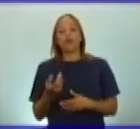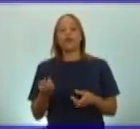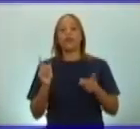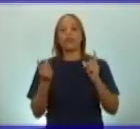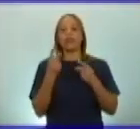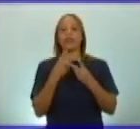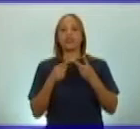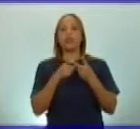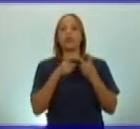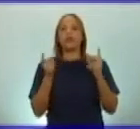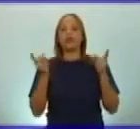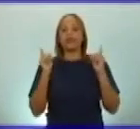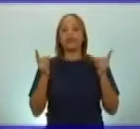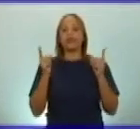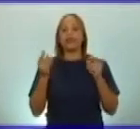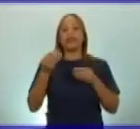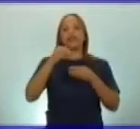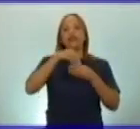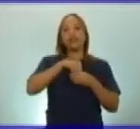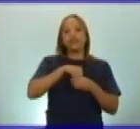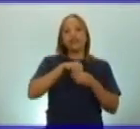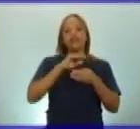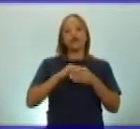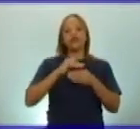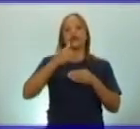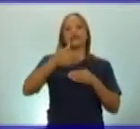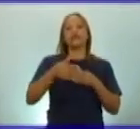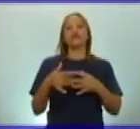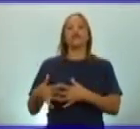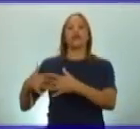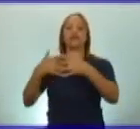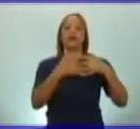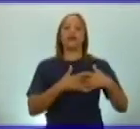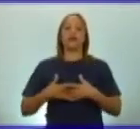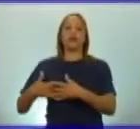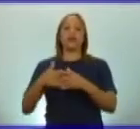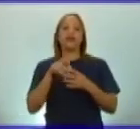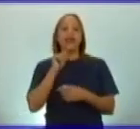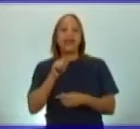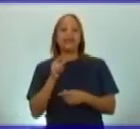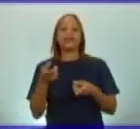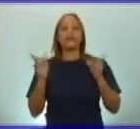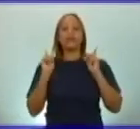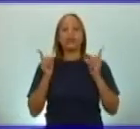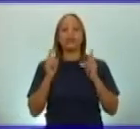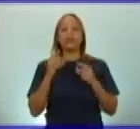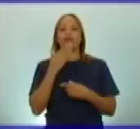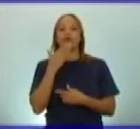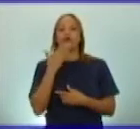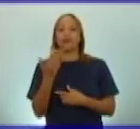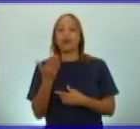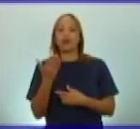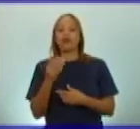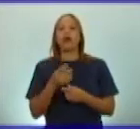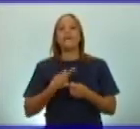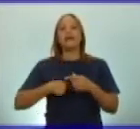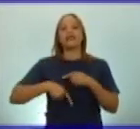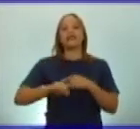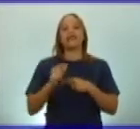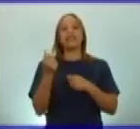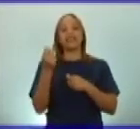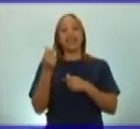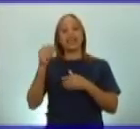políticas en lo interno y en lo externo de los Estados Unidos. ¿Contribuyó estas políticas realmente a salir de la crisis